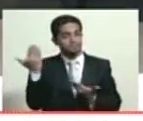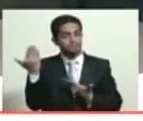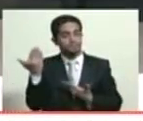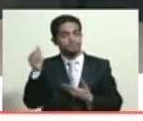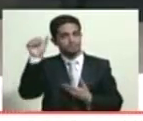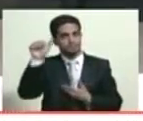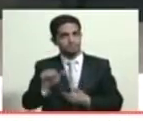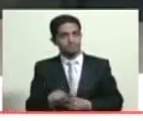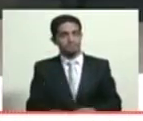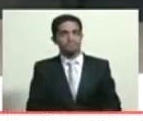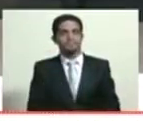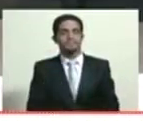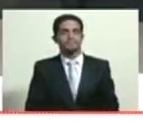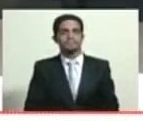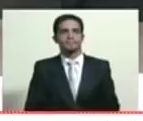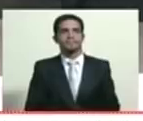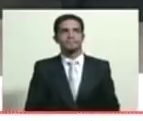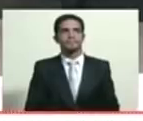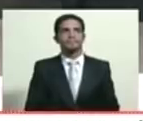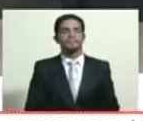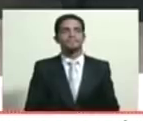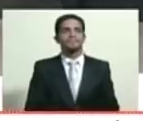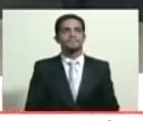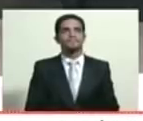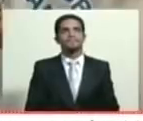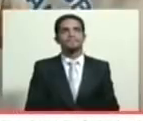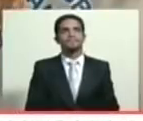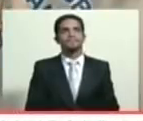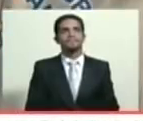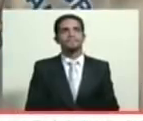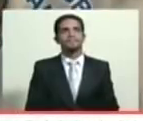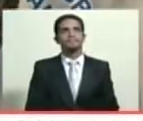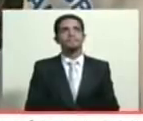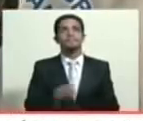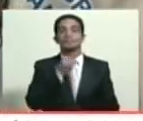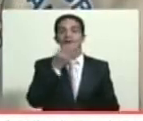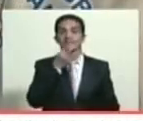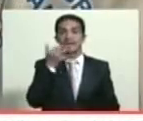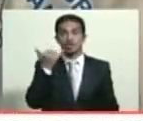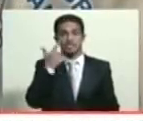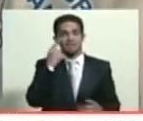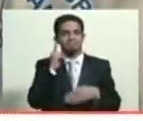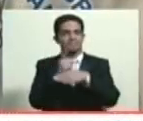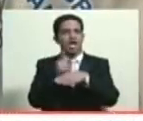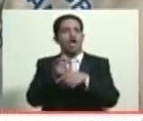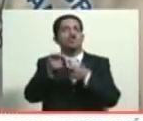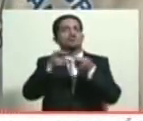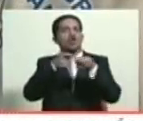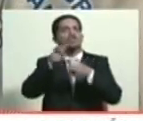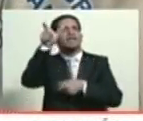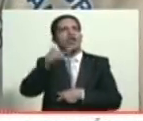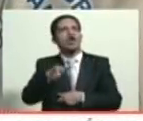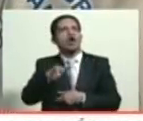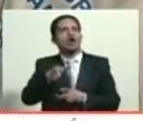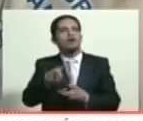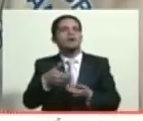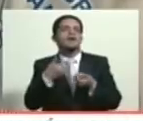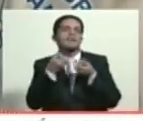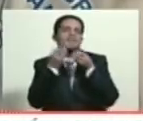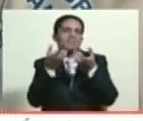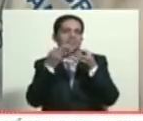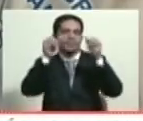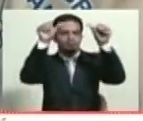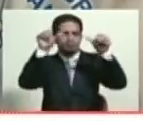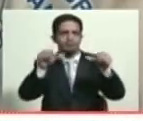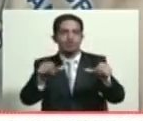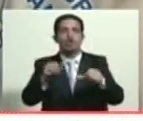Ángel con los detalles. Egni, feliz tarde. Sí, buenas tardes. A esta hora el Contralor de la República, Elvis Amoroso, dará lectura a un